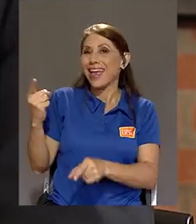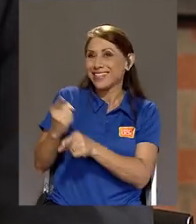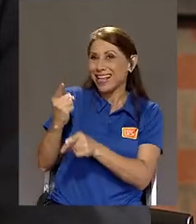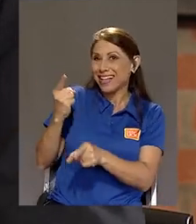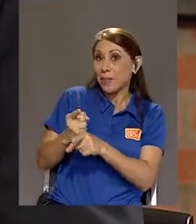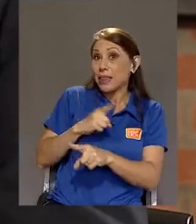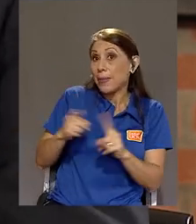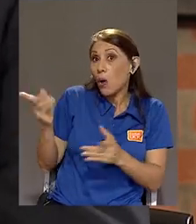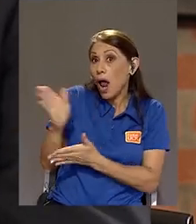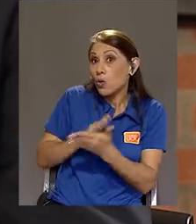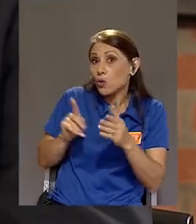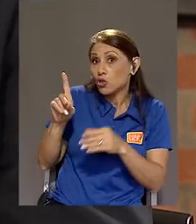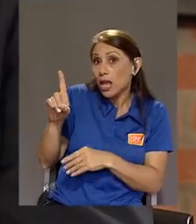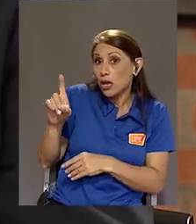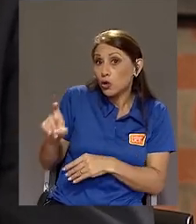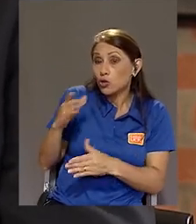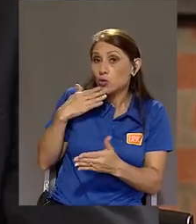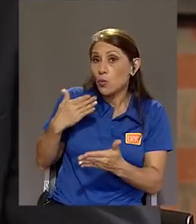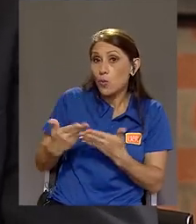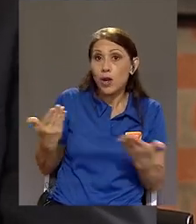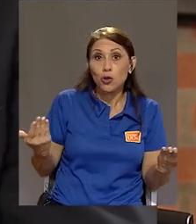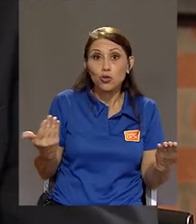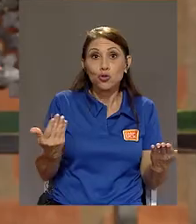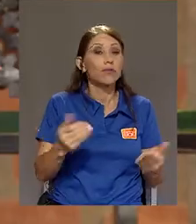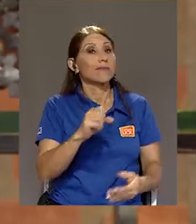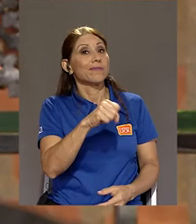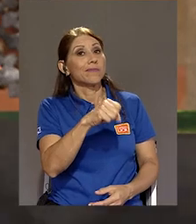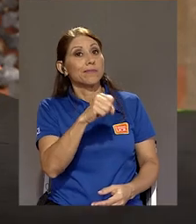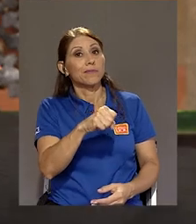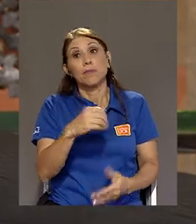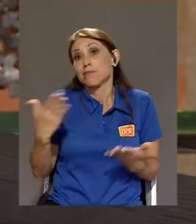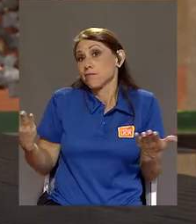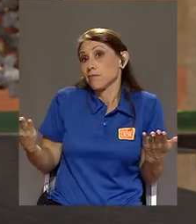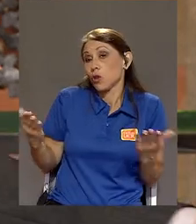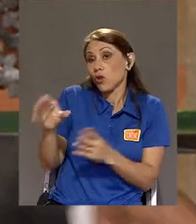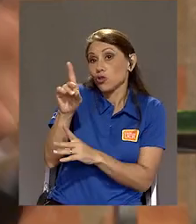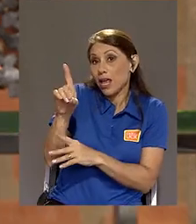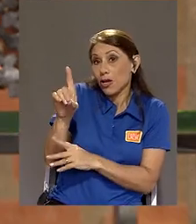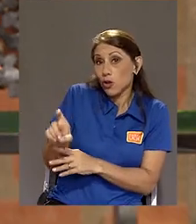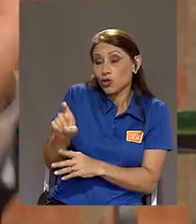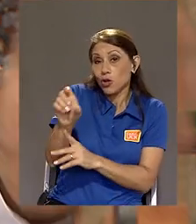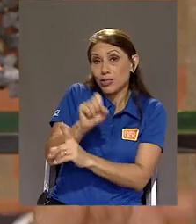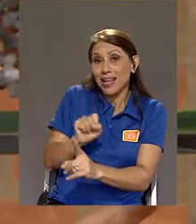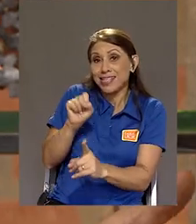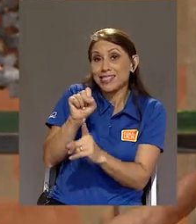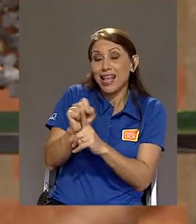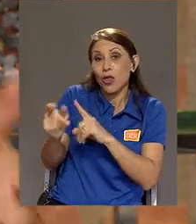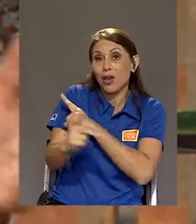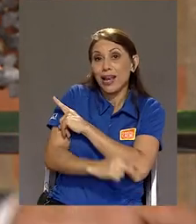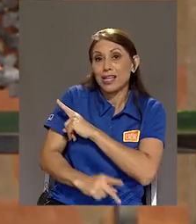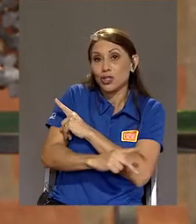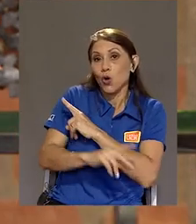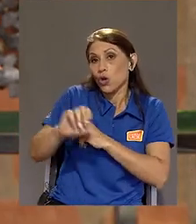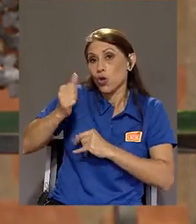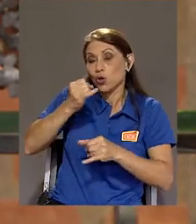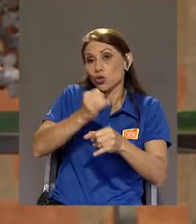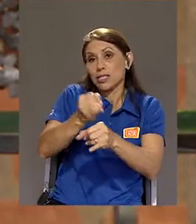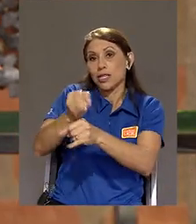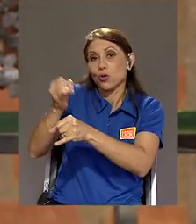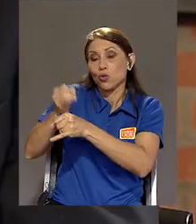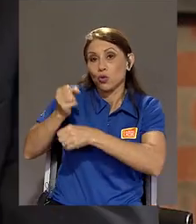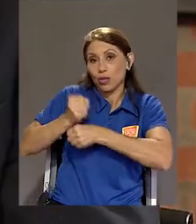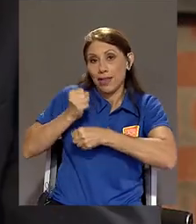Pero además hay diagnósticos que son muy buenos. Estoy seguro. Hey, los del Estado de la Nación y otros institutos que trabajan en el país, en la universidad